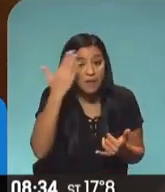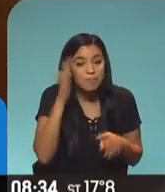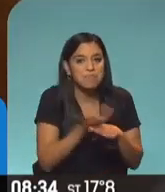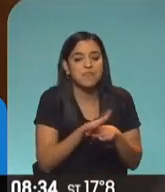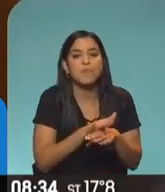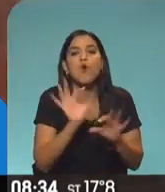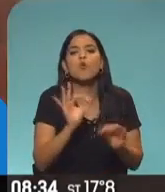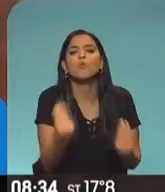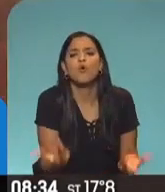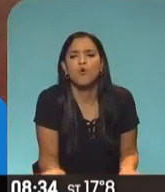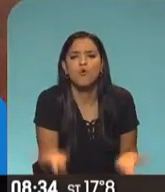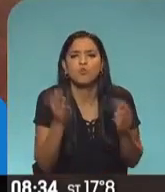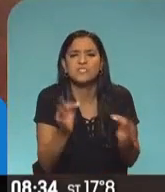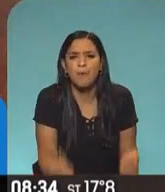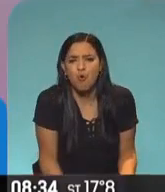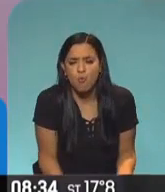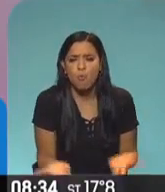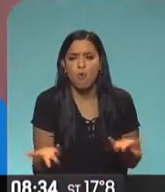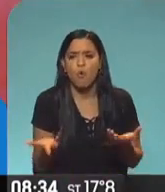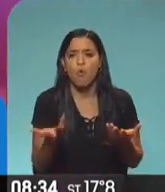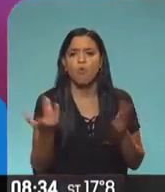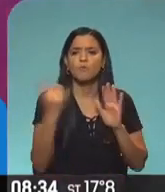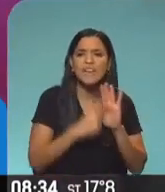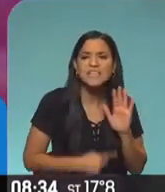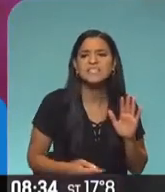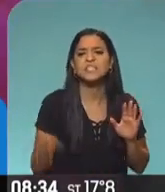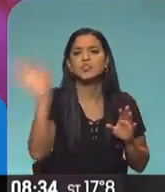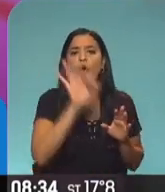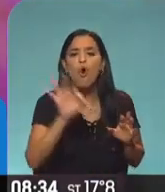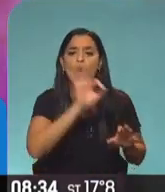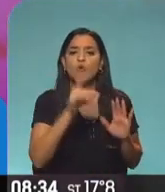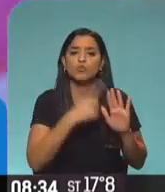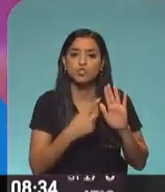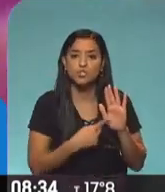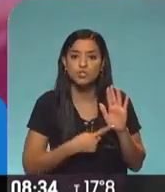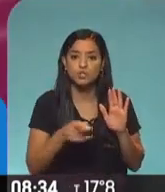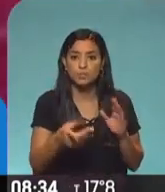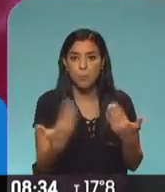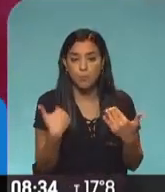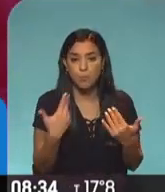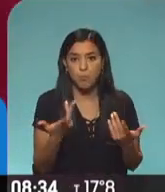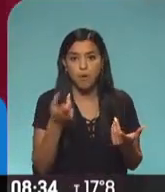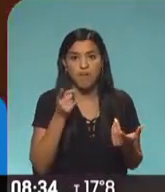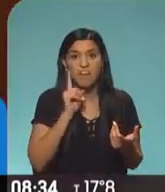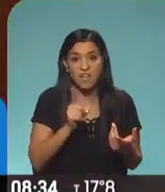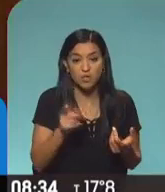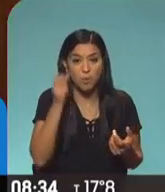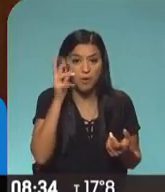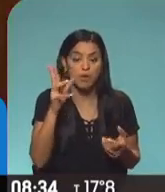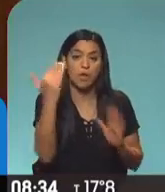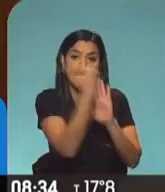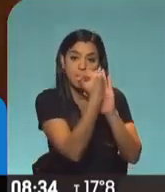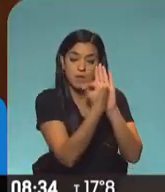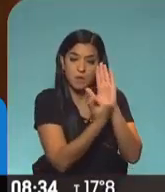mínimos. cómo se sabe eso? O sea, ¿cuáles Hay, son los sí. requisitos o por lo menos esas condiciones que hacen que se potencien los factores de Hay riesgo?